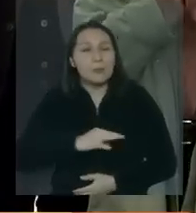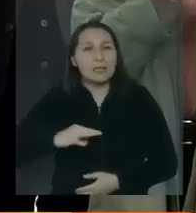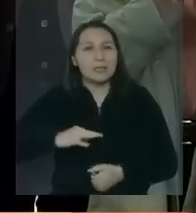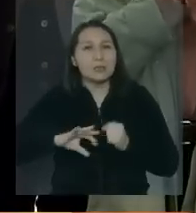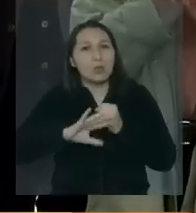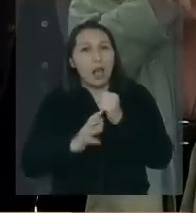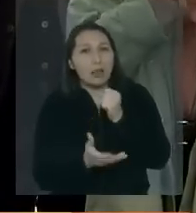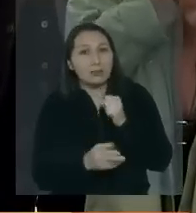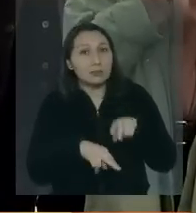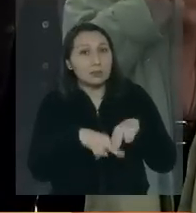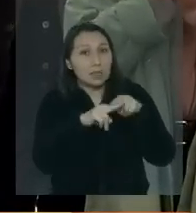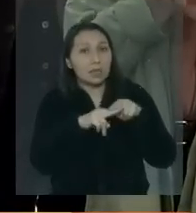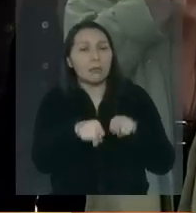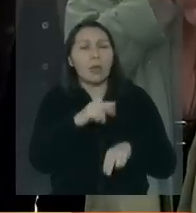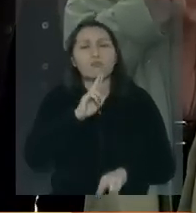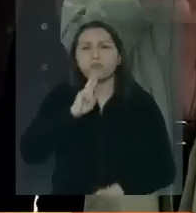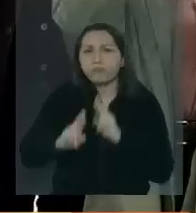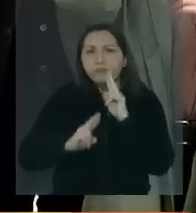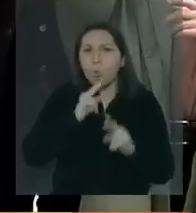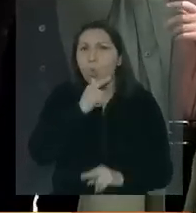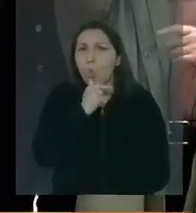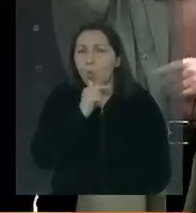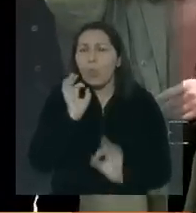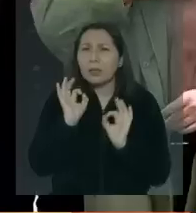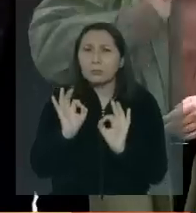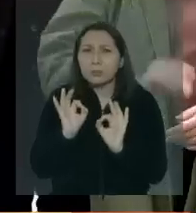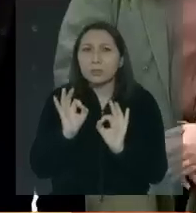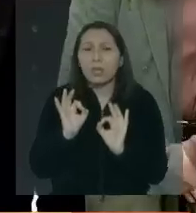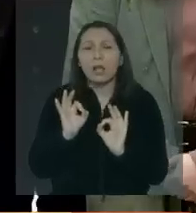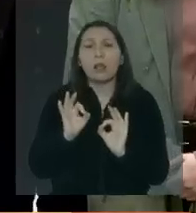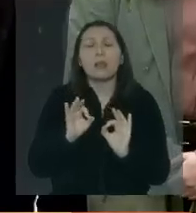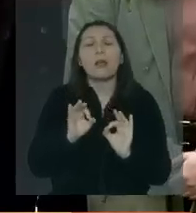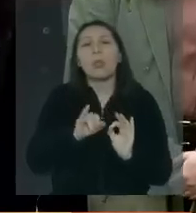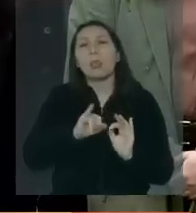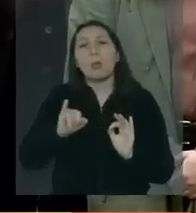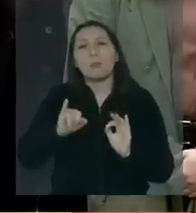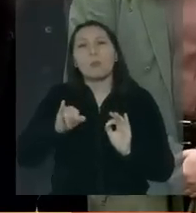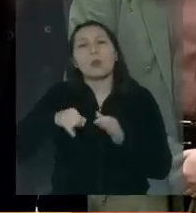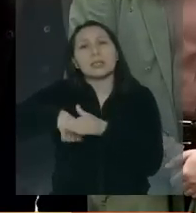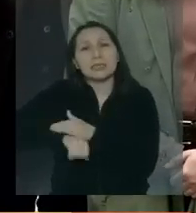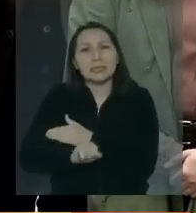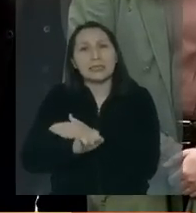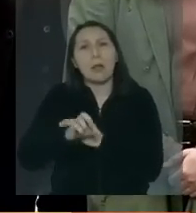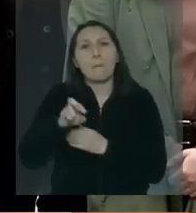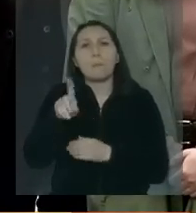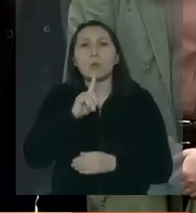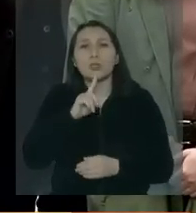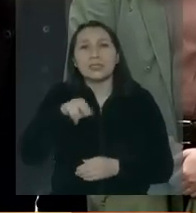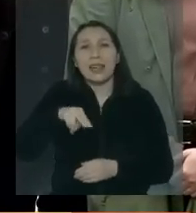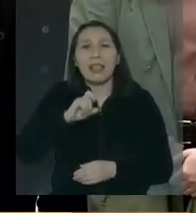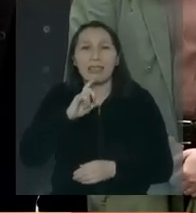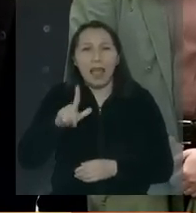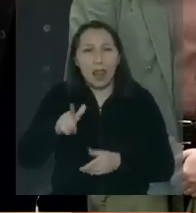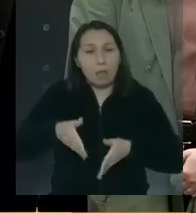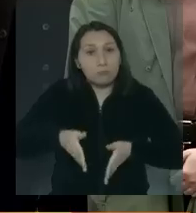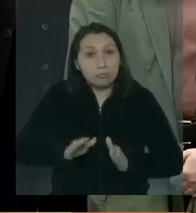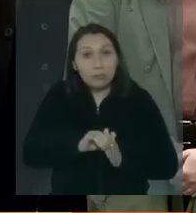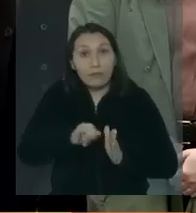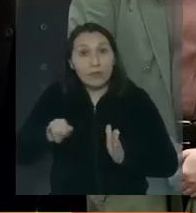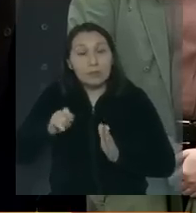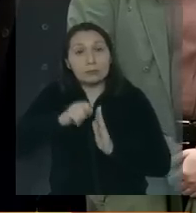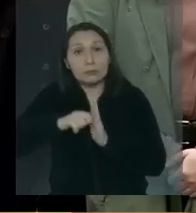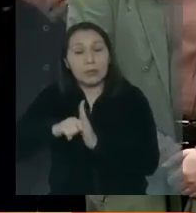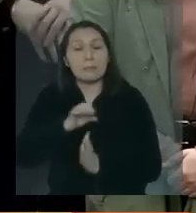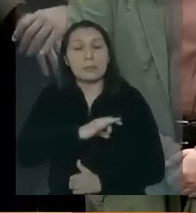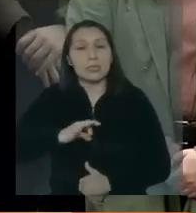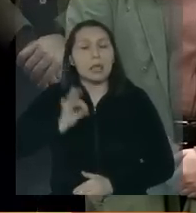de Hacienda, para resolver dudas. Y si hay dudas en particular respecto al postnatal, a la extensión del postnatal, con la ministra de la Mujer